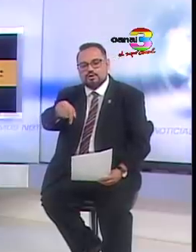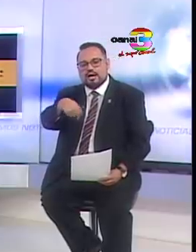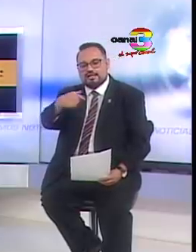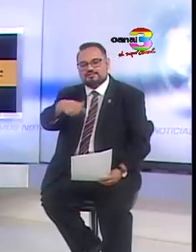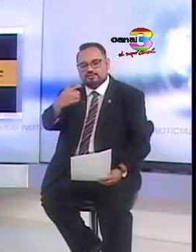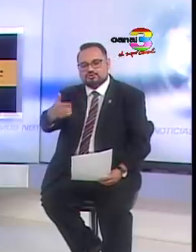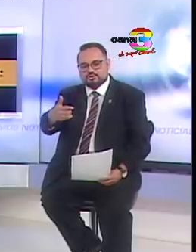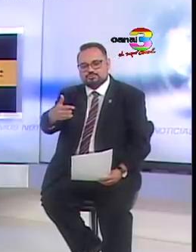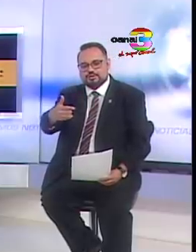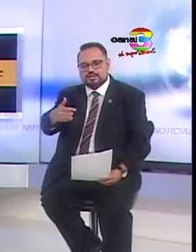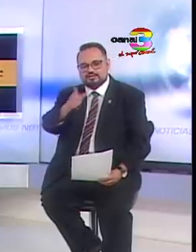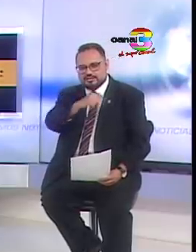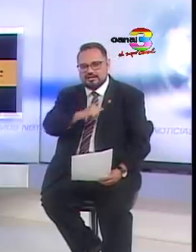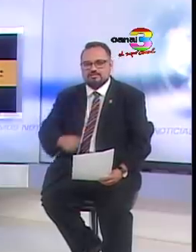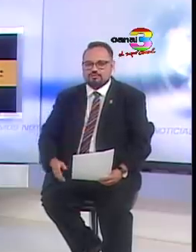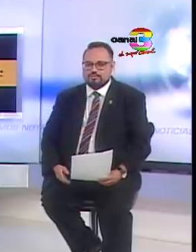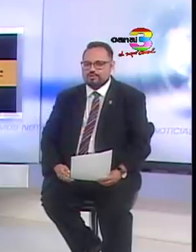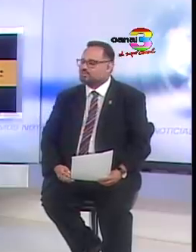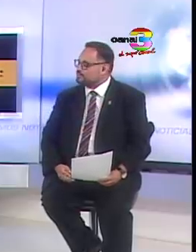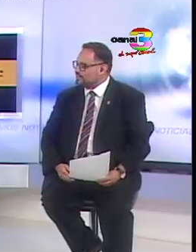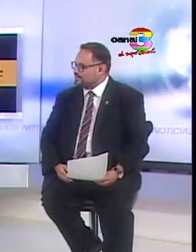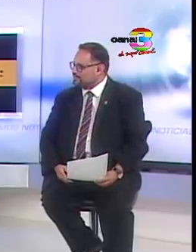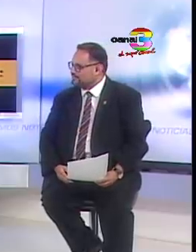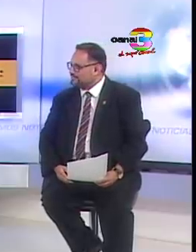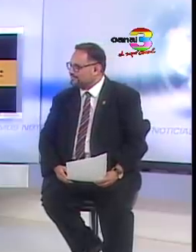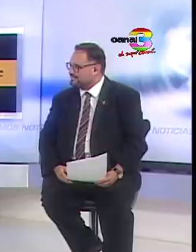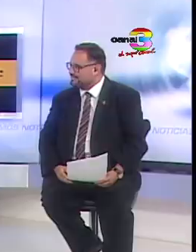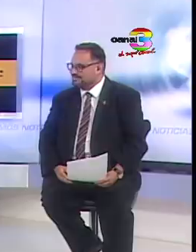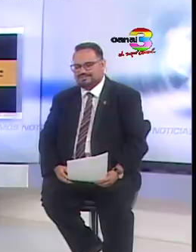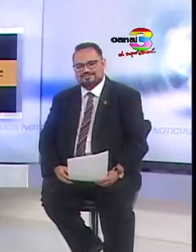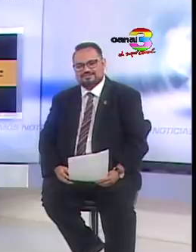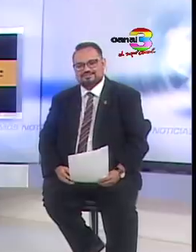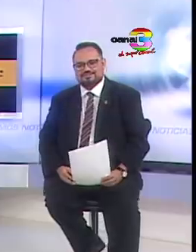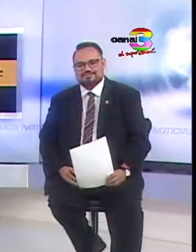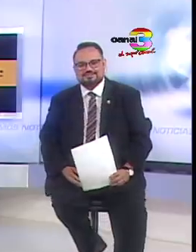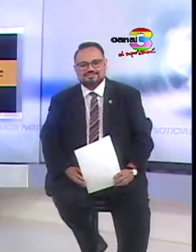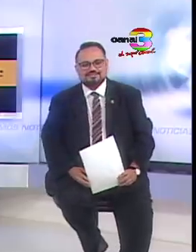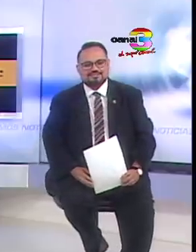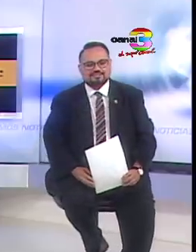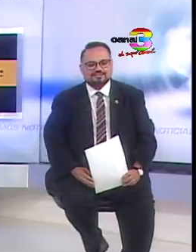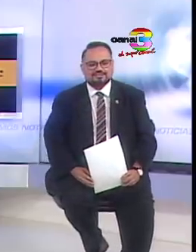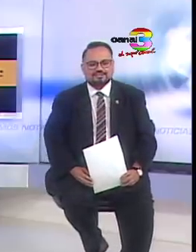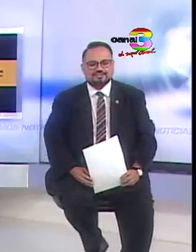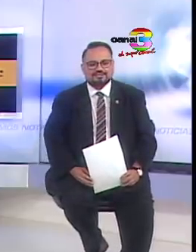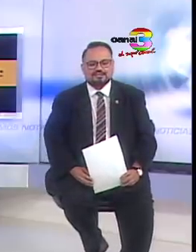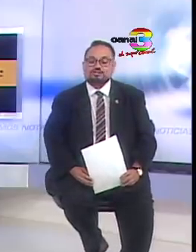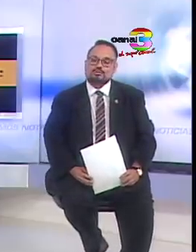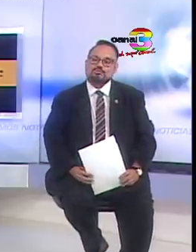el próximo año han sido suspendidas. Ya le informaremos sobre ello. Así es, después de la pausa, por favor, acompáñenos, ya volvemos. Somos